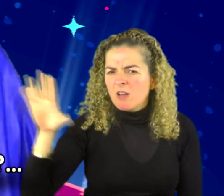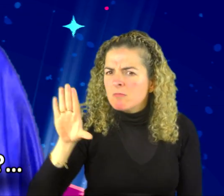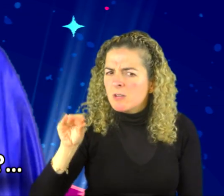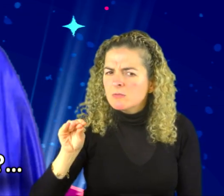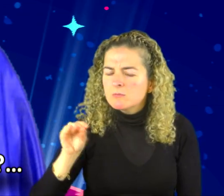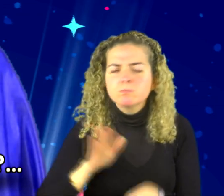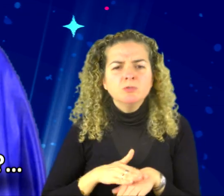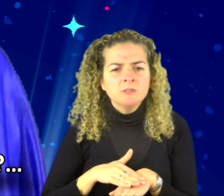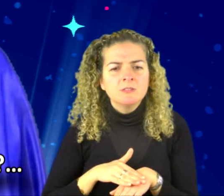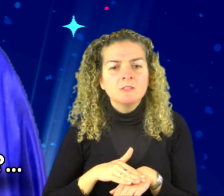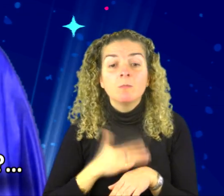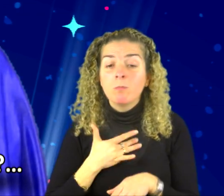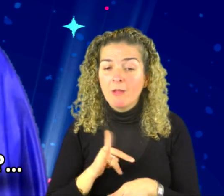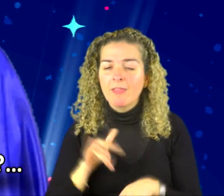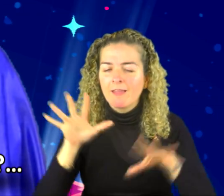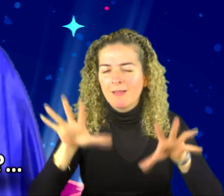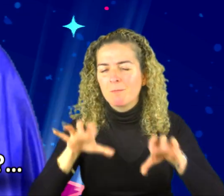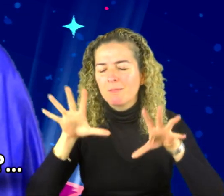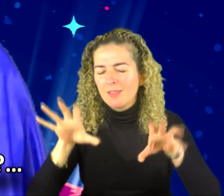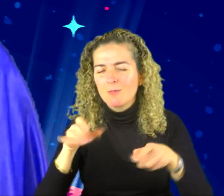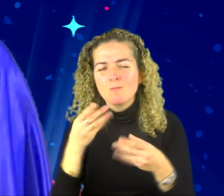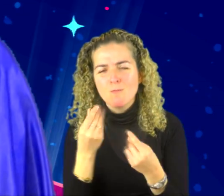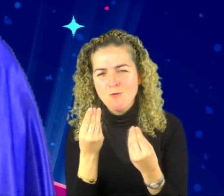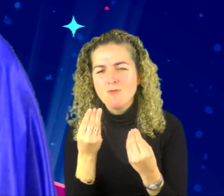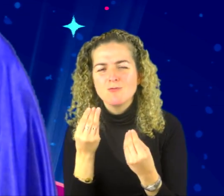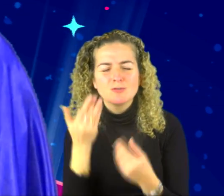fuera cuando está dentro de ellos?